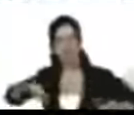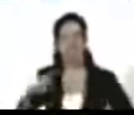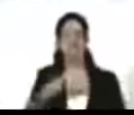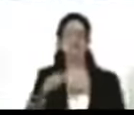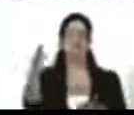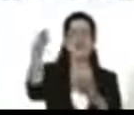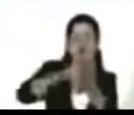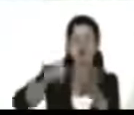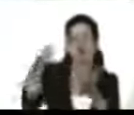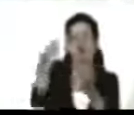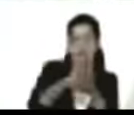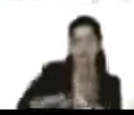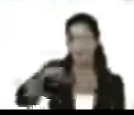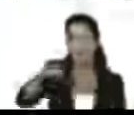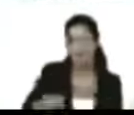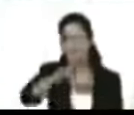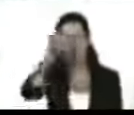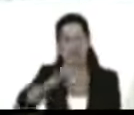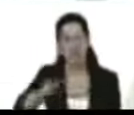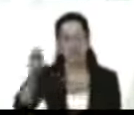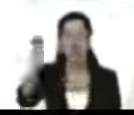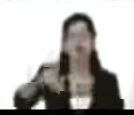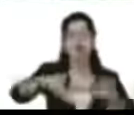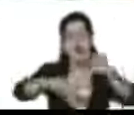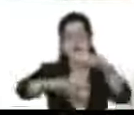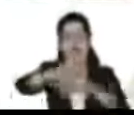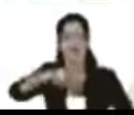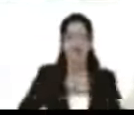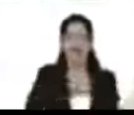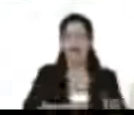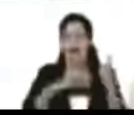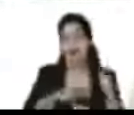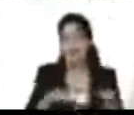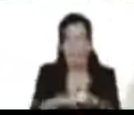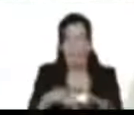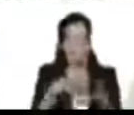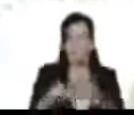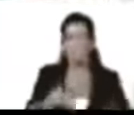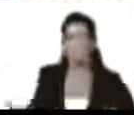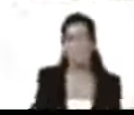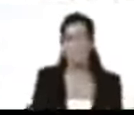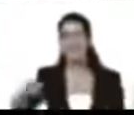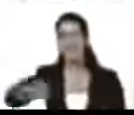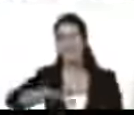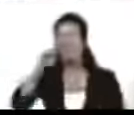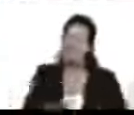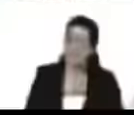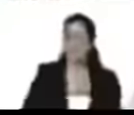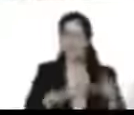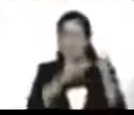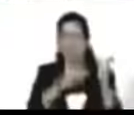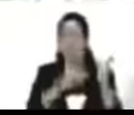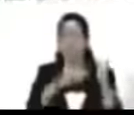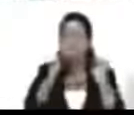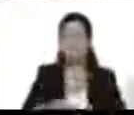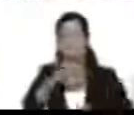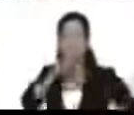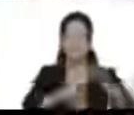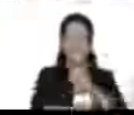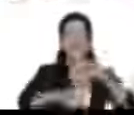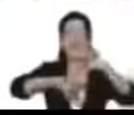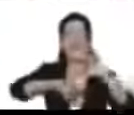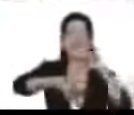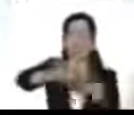la patria grande con las armas en la mano. Nos iríamos a la lucha armada